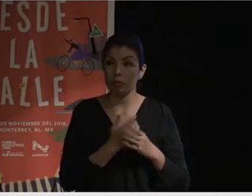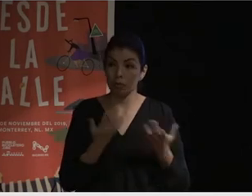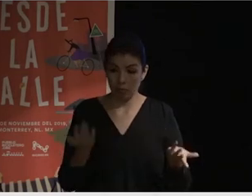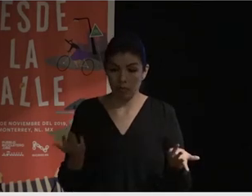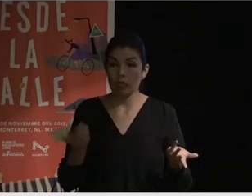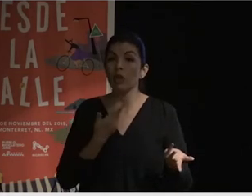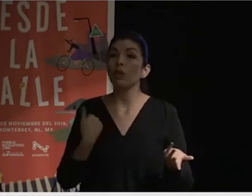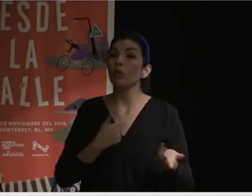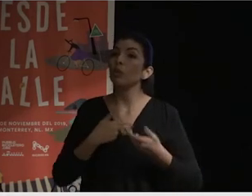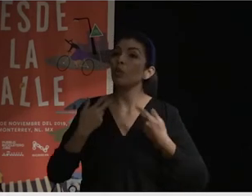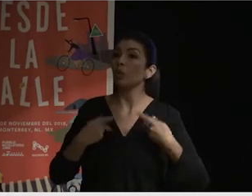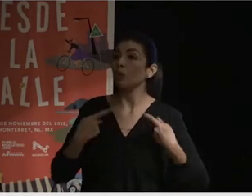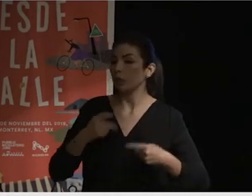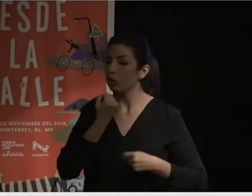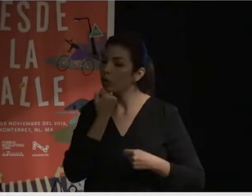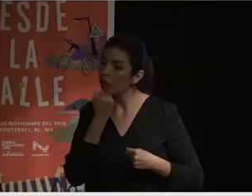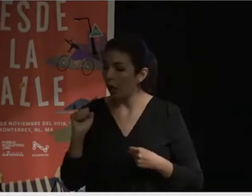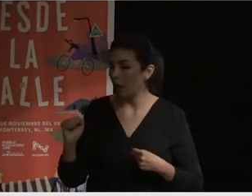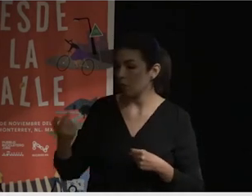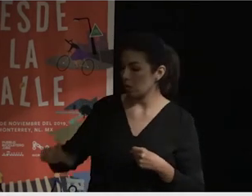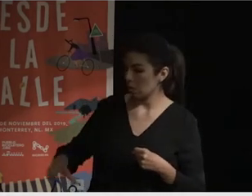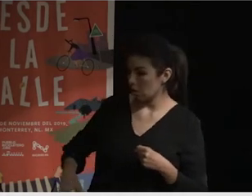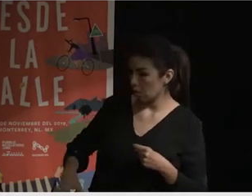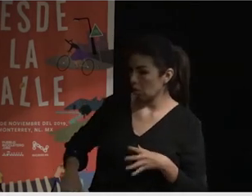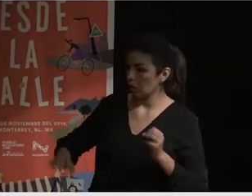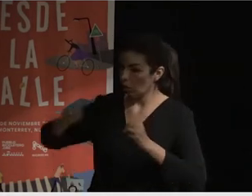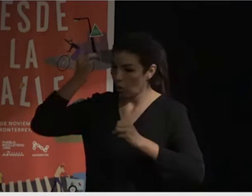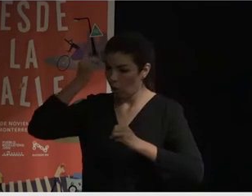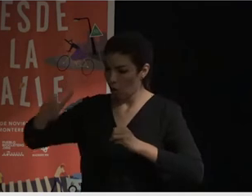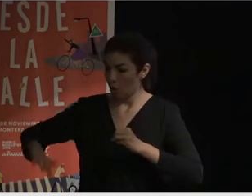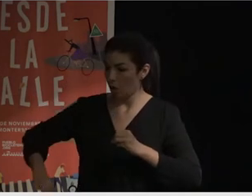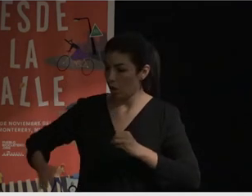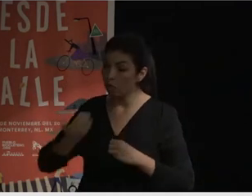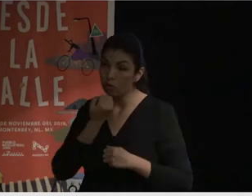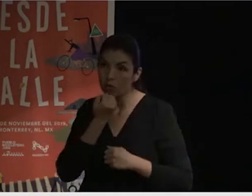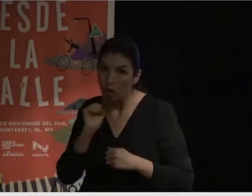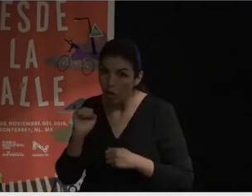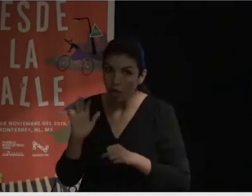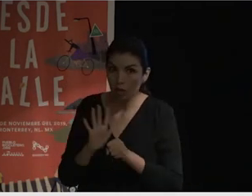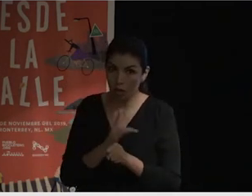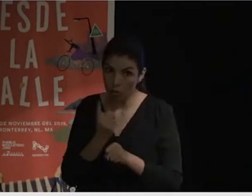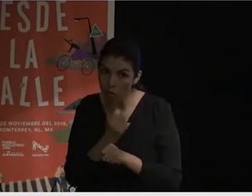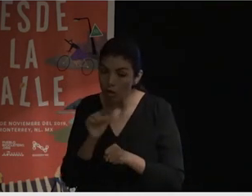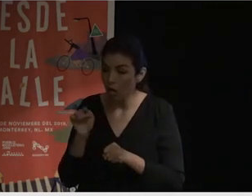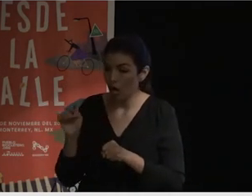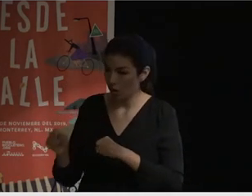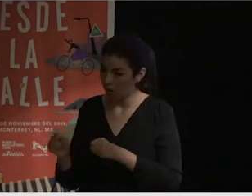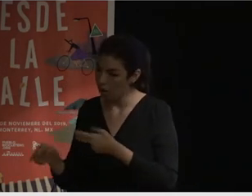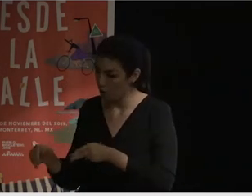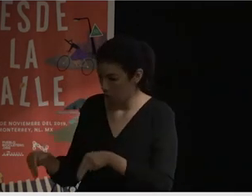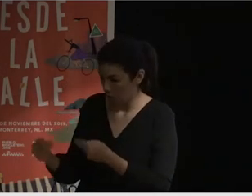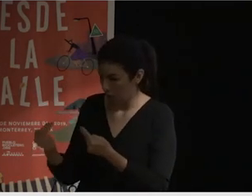acumulación con nuestra propia reproducción de nuestro trabajo, ¿no? Hablando de quién es